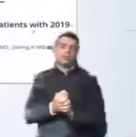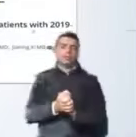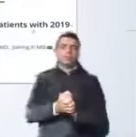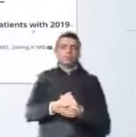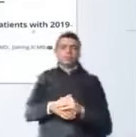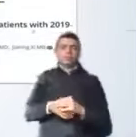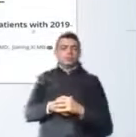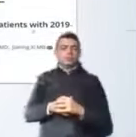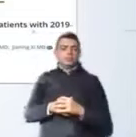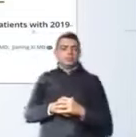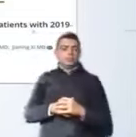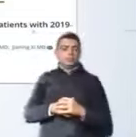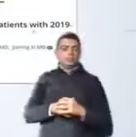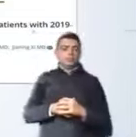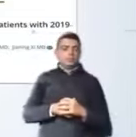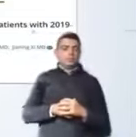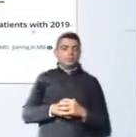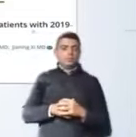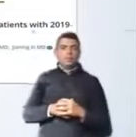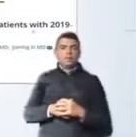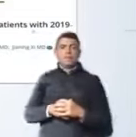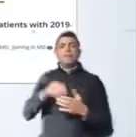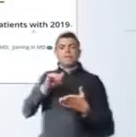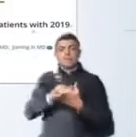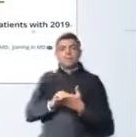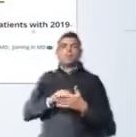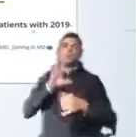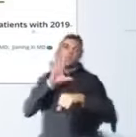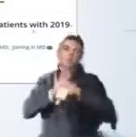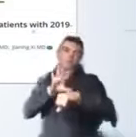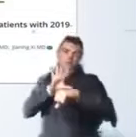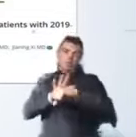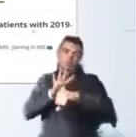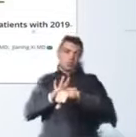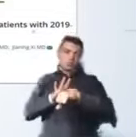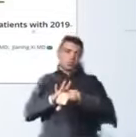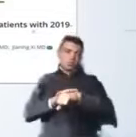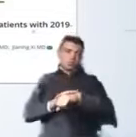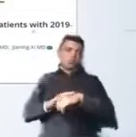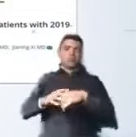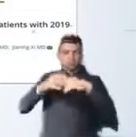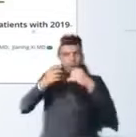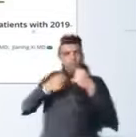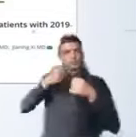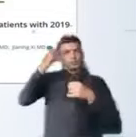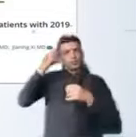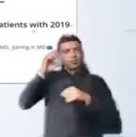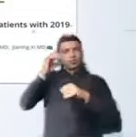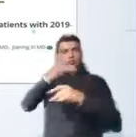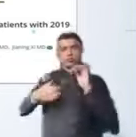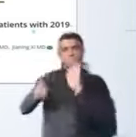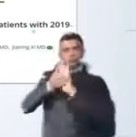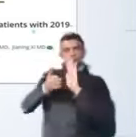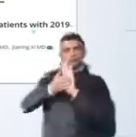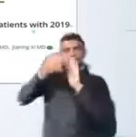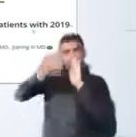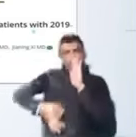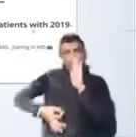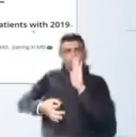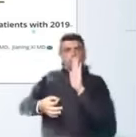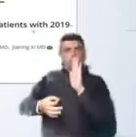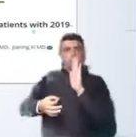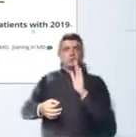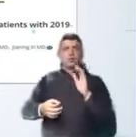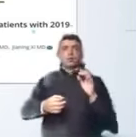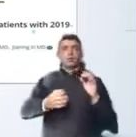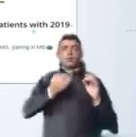A esto es lo que le creemos los médicos, a esto es lo que le creemos los profesionales de la salud. Evidencia científica, New England Journal of Medicine, un artículo